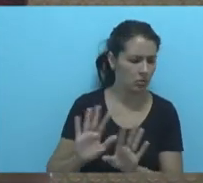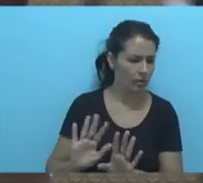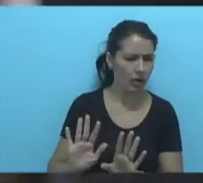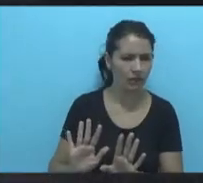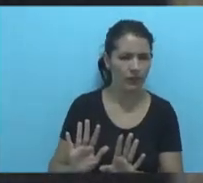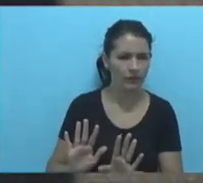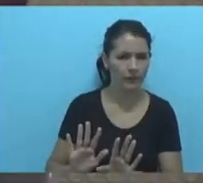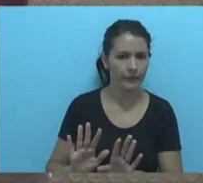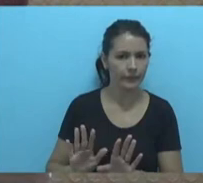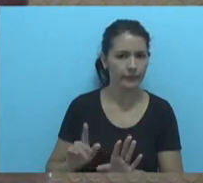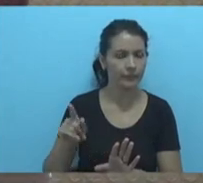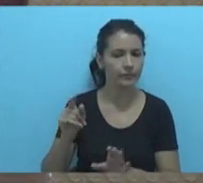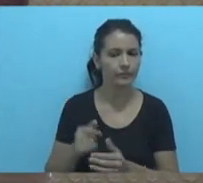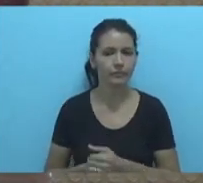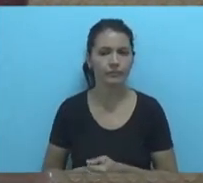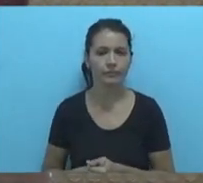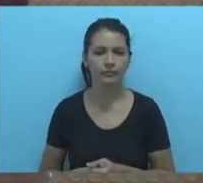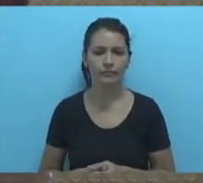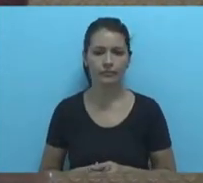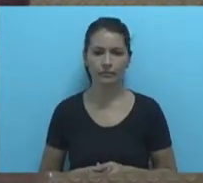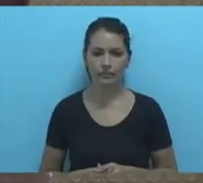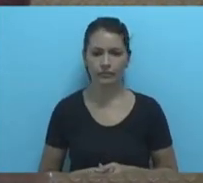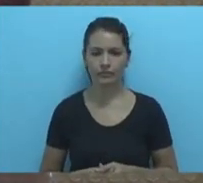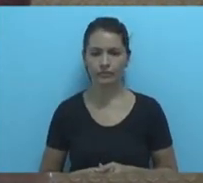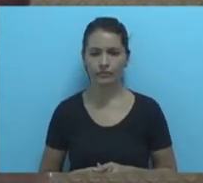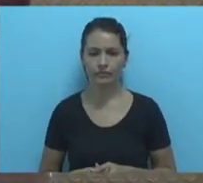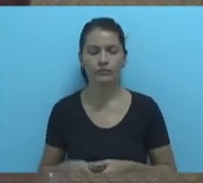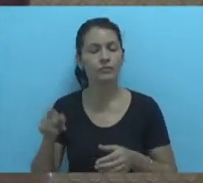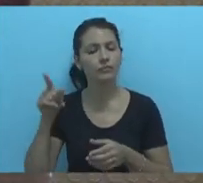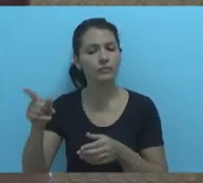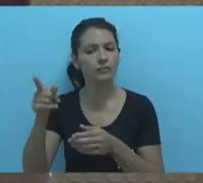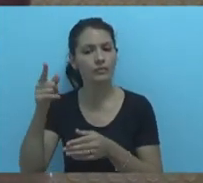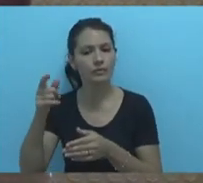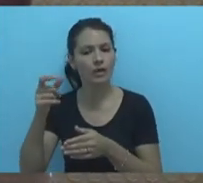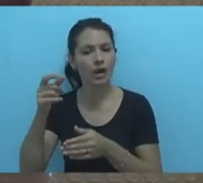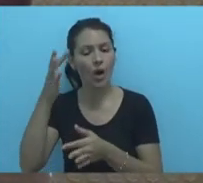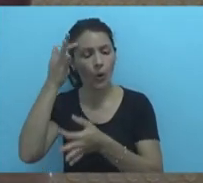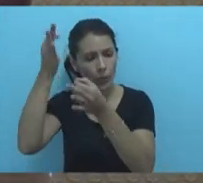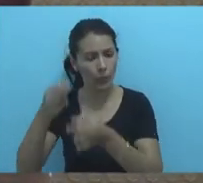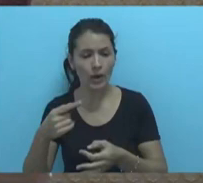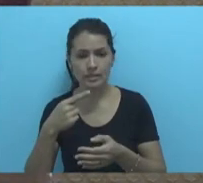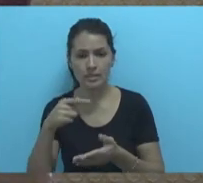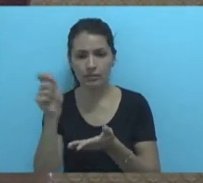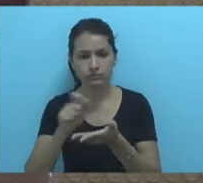inmediatamente mandó una nota al MPA para censurarlo al fiscal por su